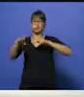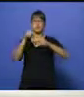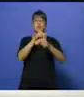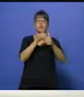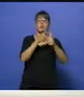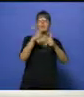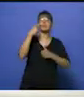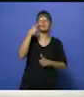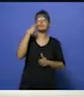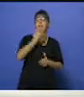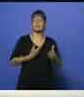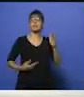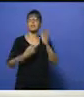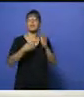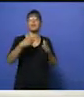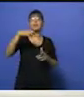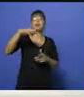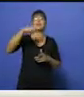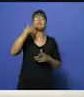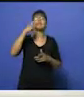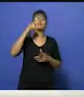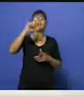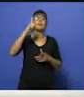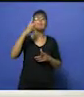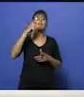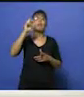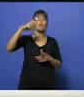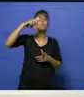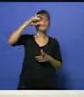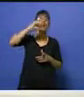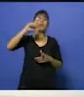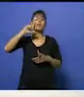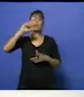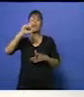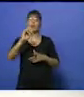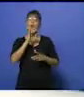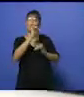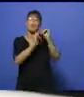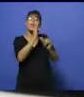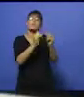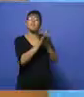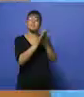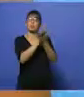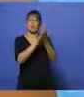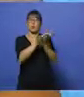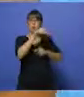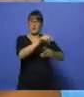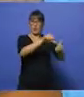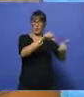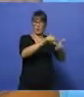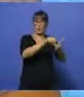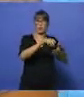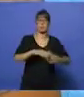la intendenta de Silvio Pellico, una localidad cercana a Villa María, que nos cuenta cómo lo están pasando. La verdad